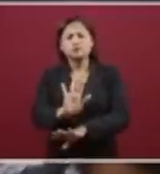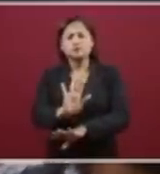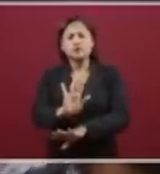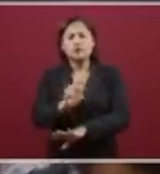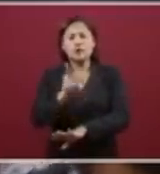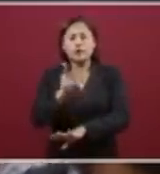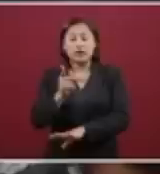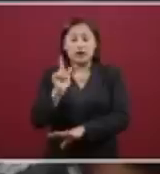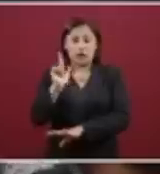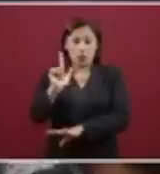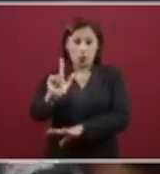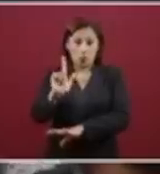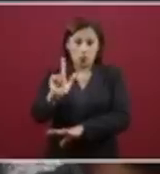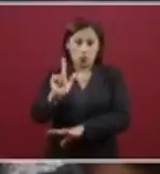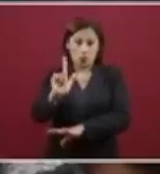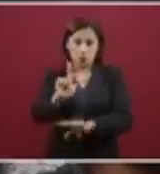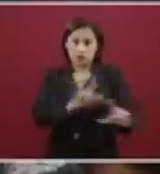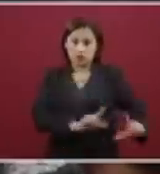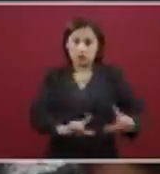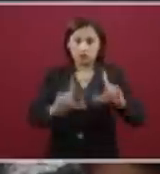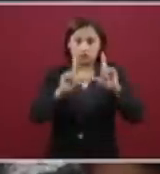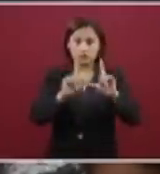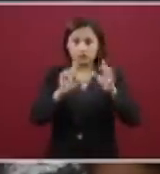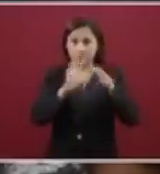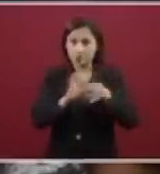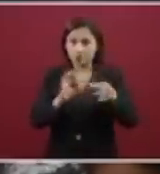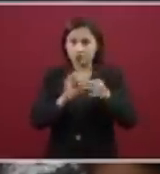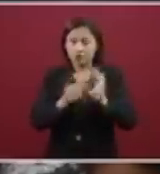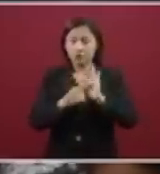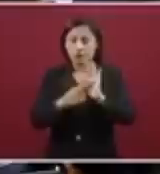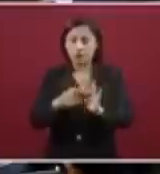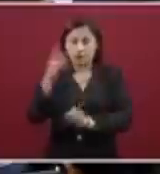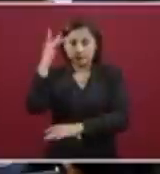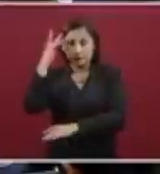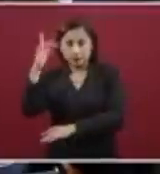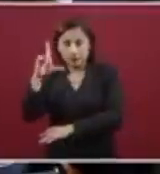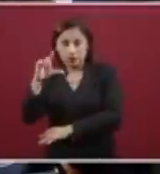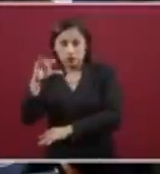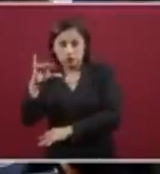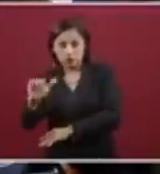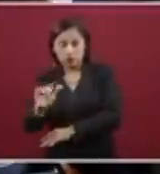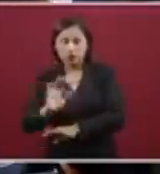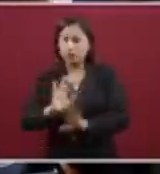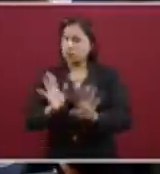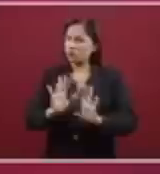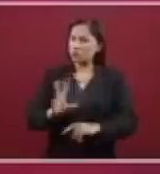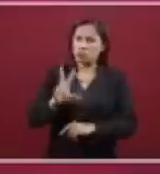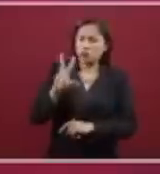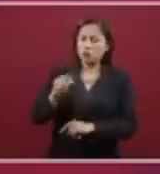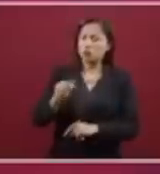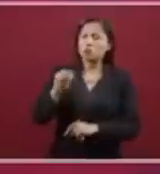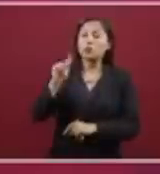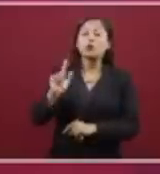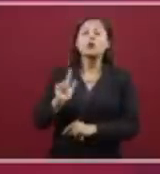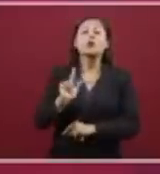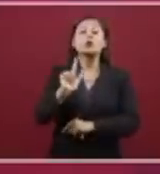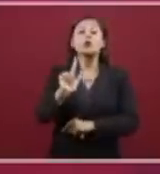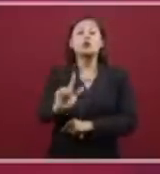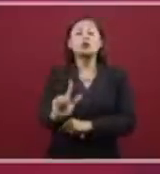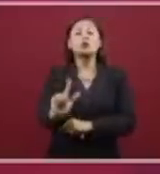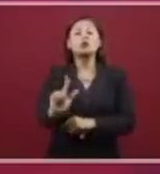lunes en santa lucia o que específicamente va a ver el lunes en santa luna en el lunes en santa lucia se va a dar lo que sé